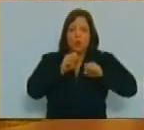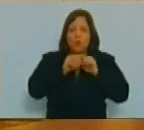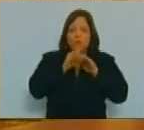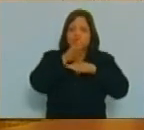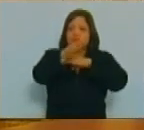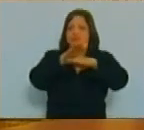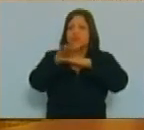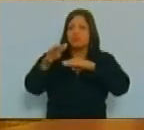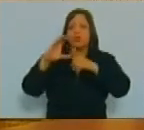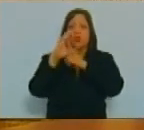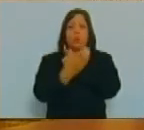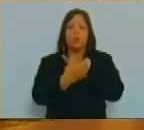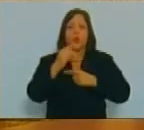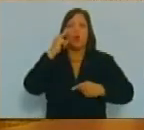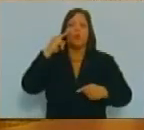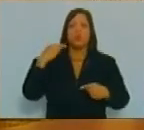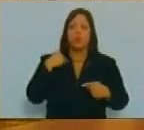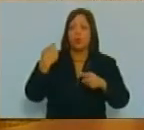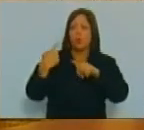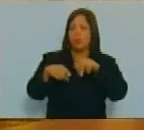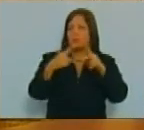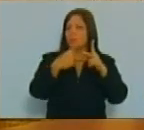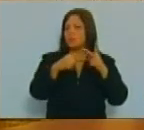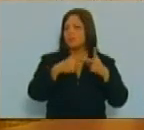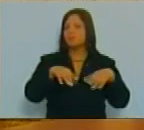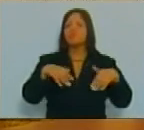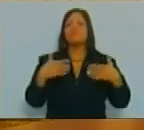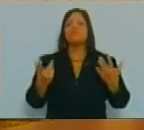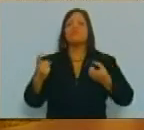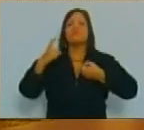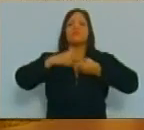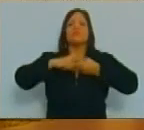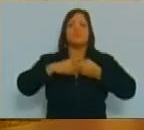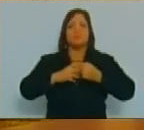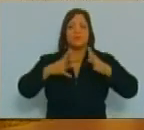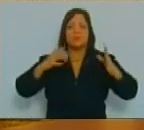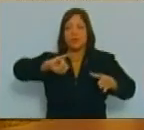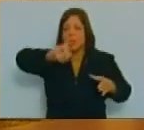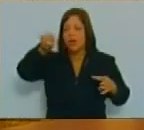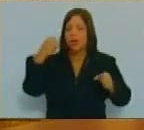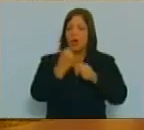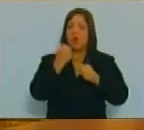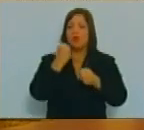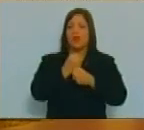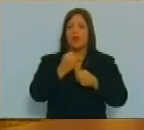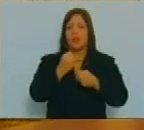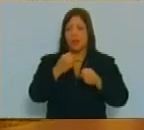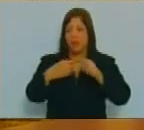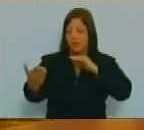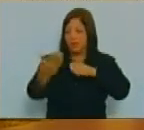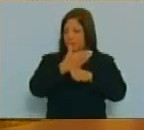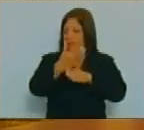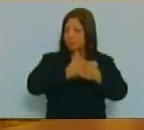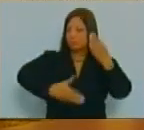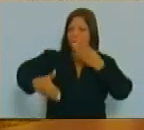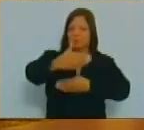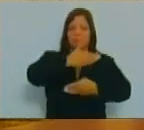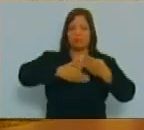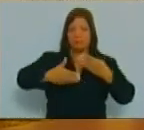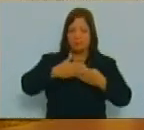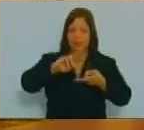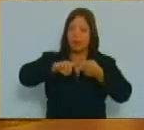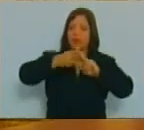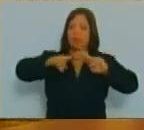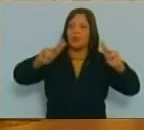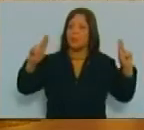cultores actores para involucrar una gran jornada por la prevención o la convivencia solidaria y por la